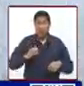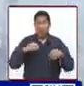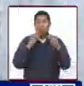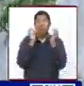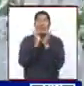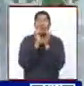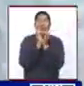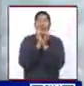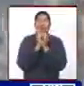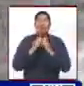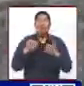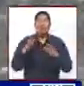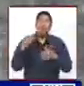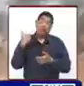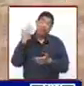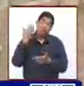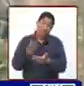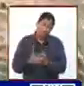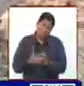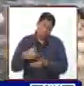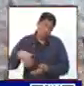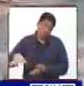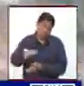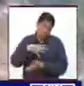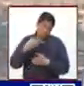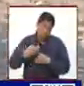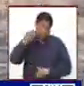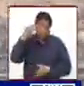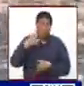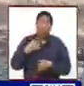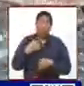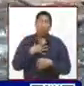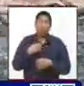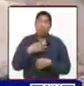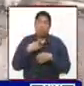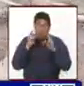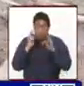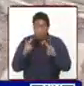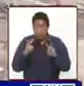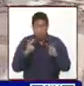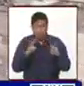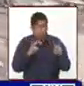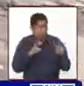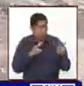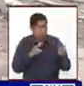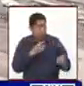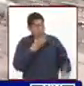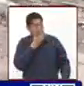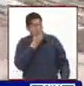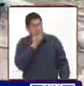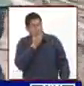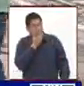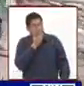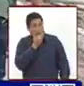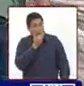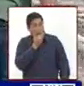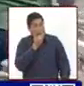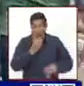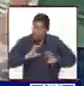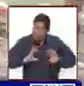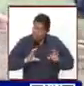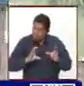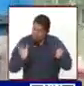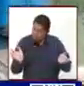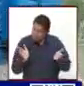Defensoría del Pueblo que ha llegado hasta este lugar para verificar la situación de los pobladores en Palos Blancos ha gestionado